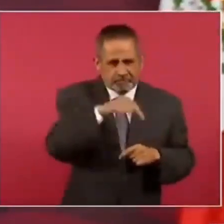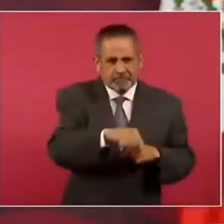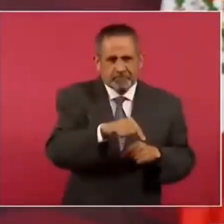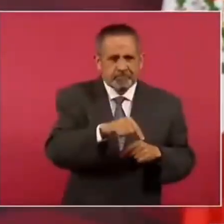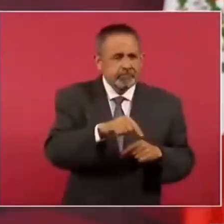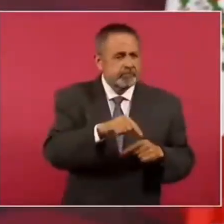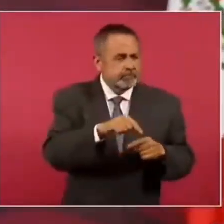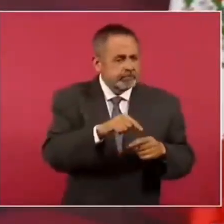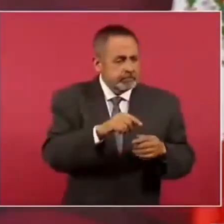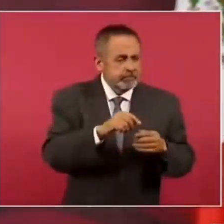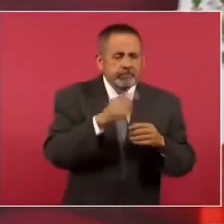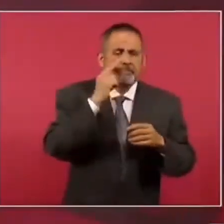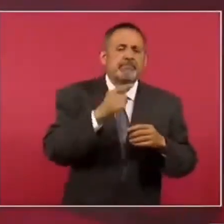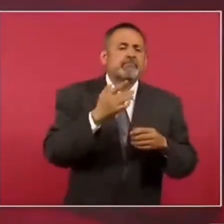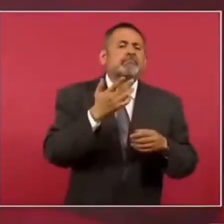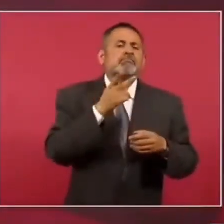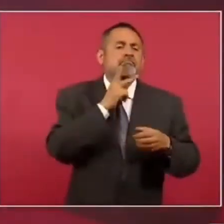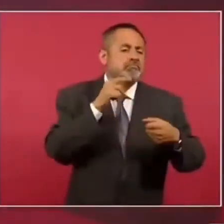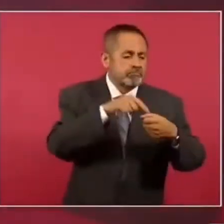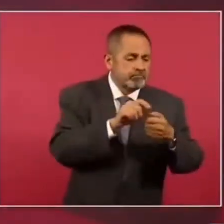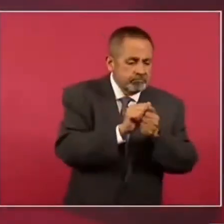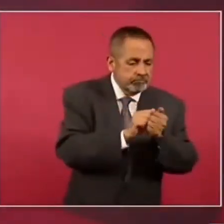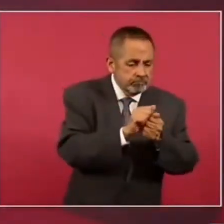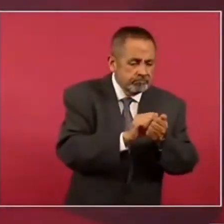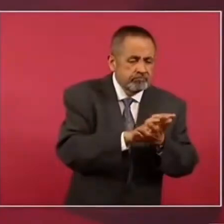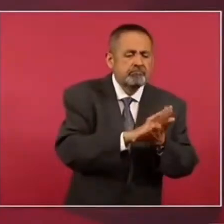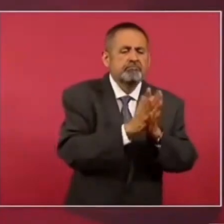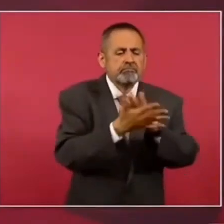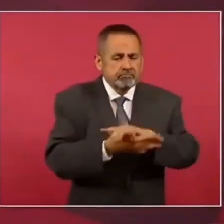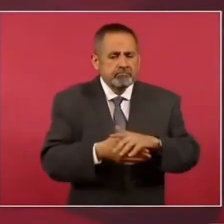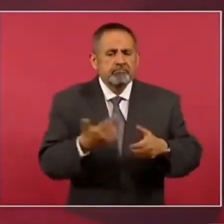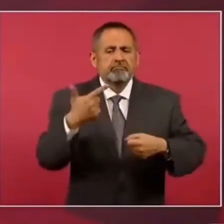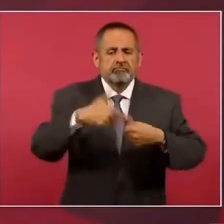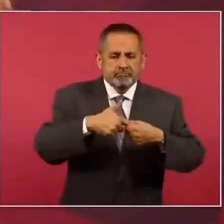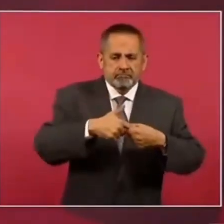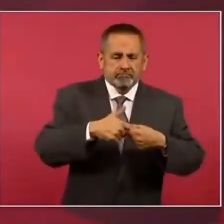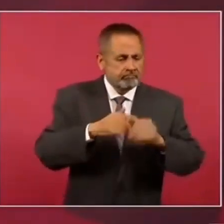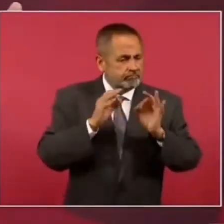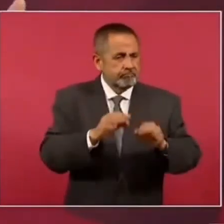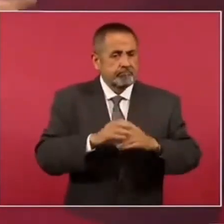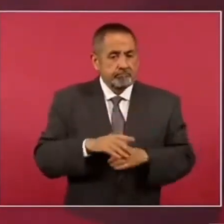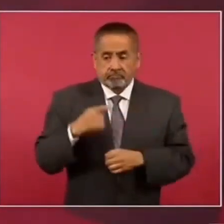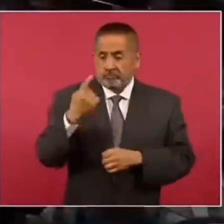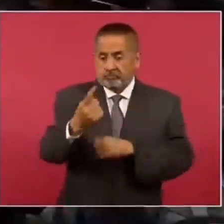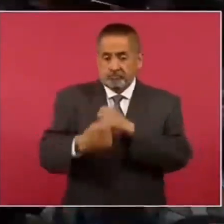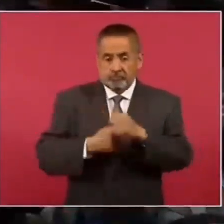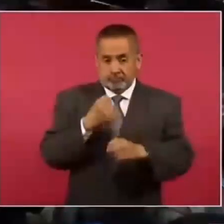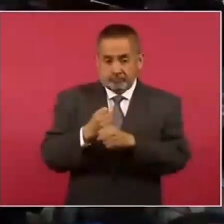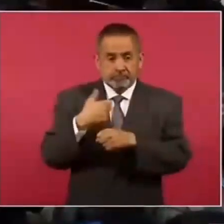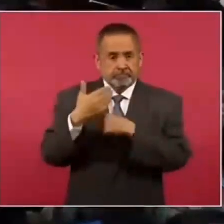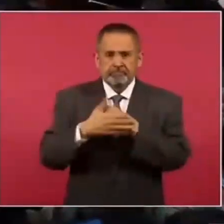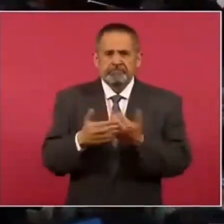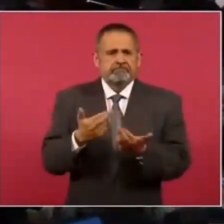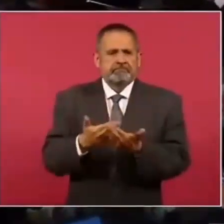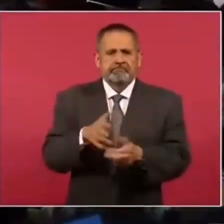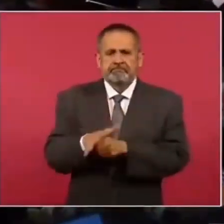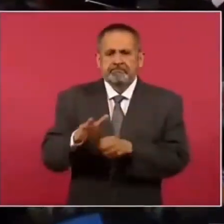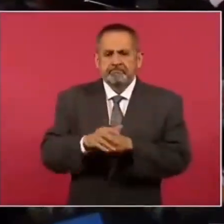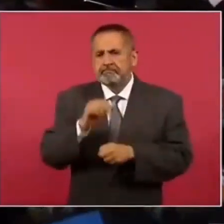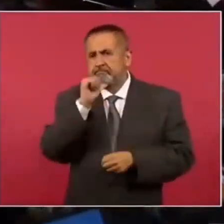en gasolinas. El año próximo vamos a ser autosuficientes en la producción de